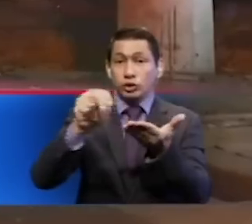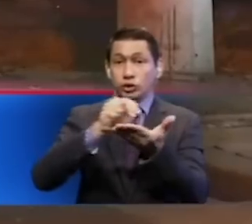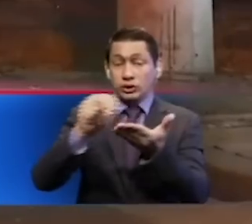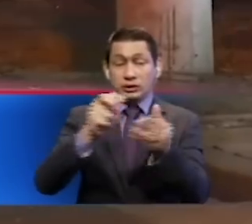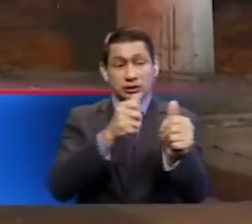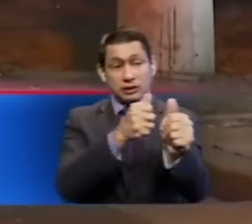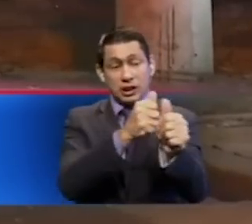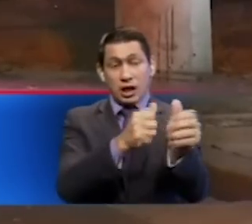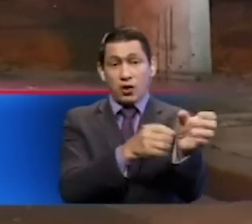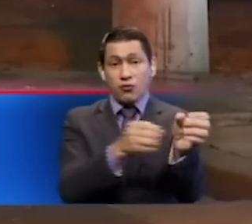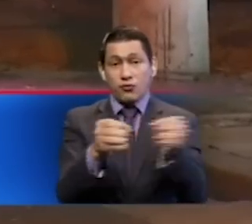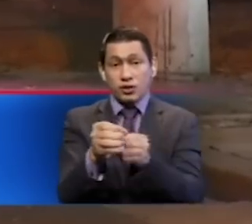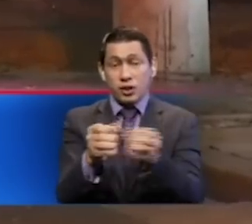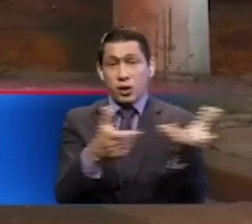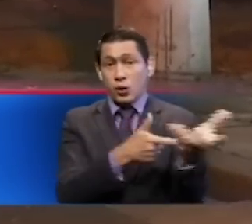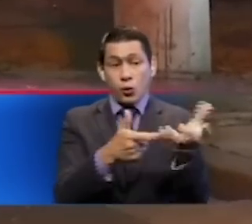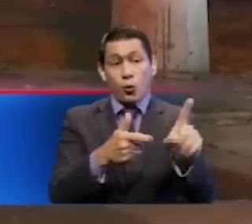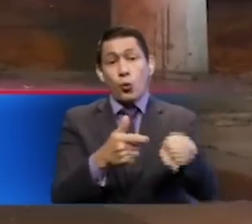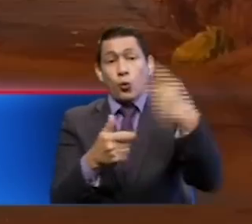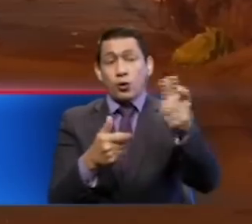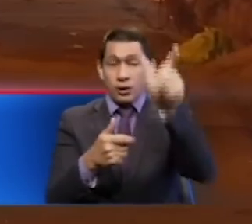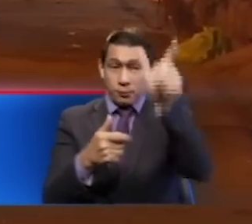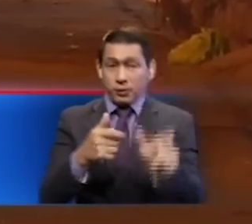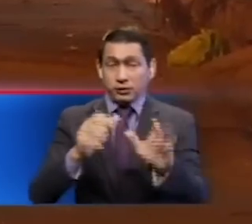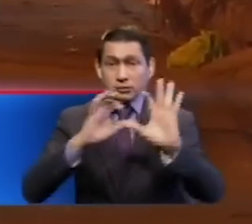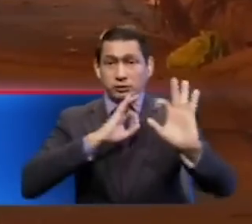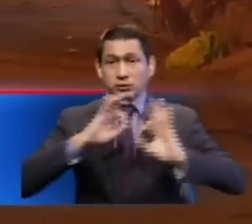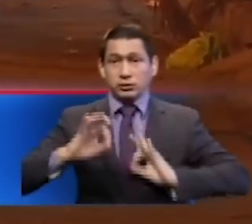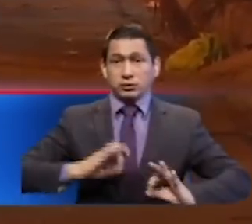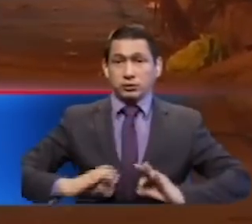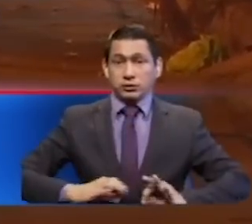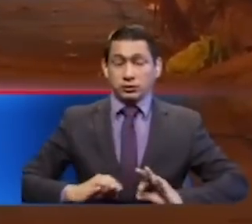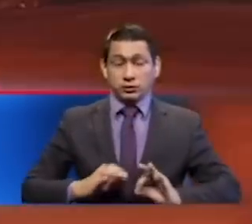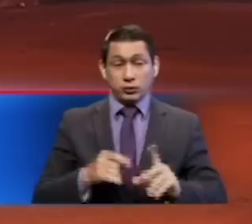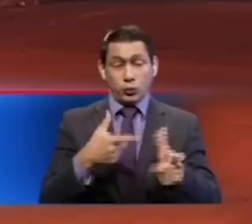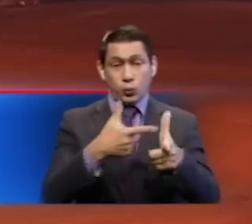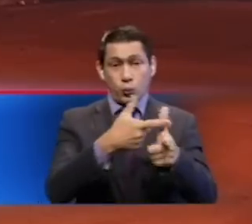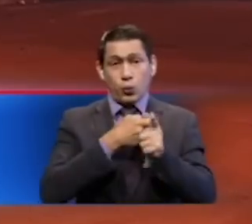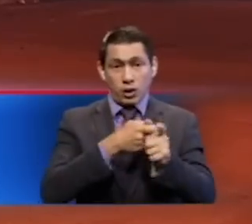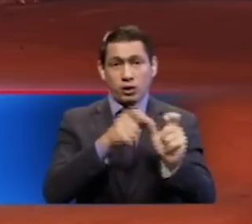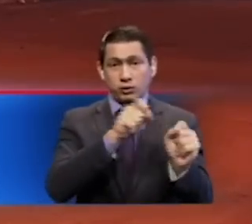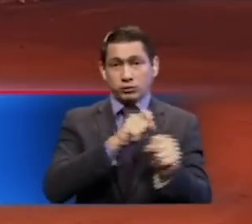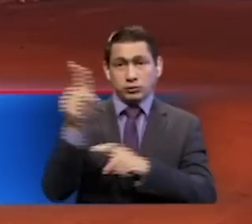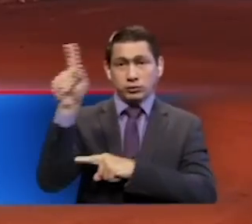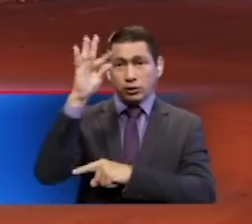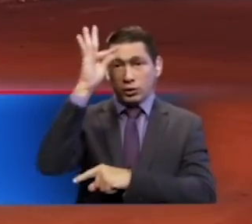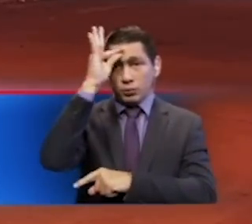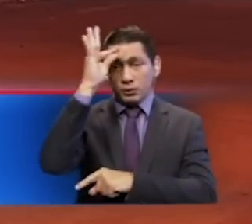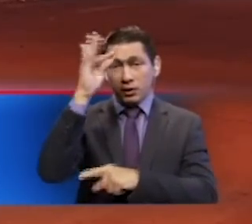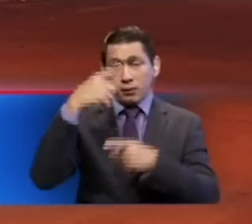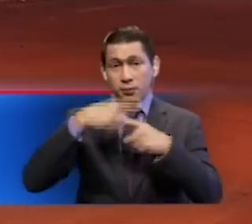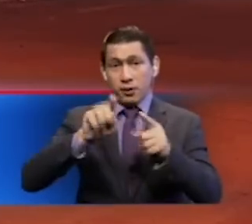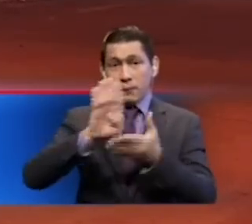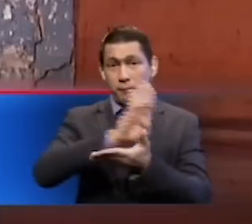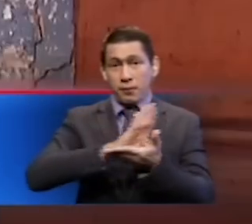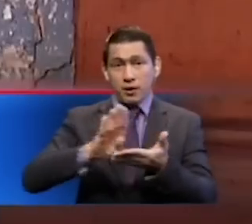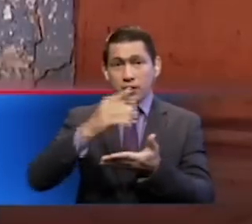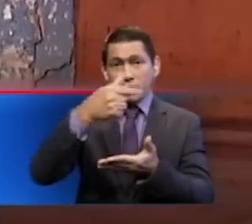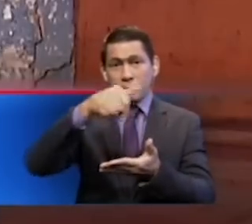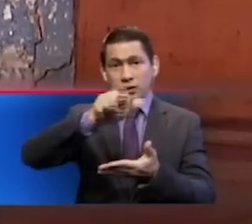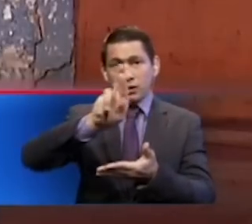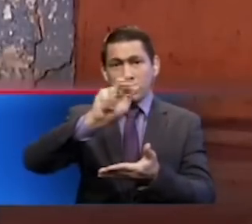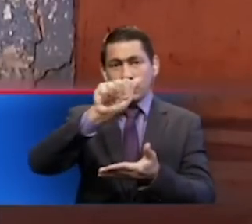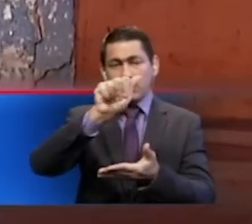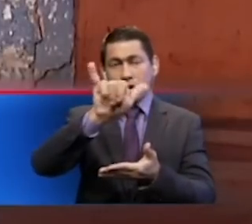Bomberos, balearon a otro hombre que fue llevado de urgencia a un hospital. En tanto que en el barrio Garay hubo 2